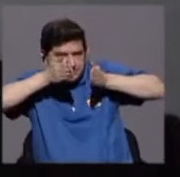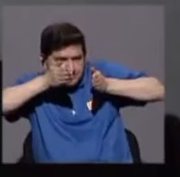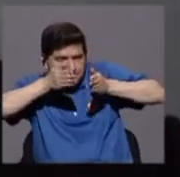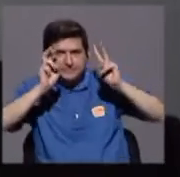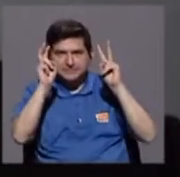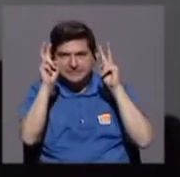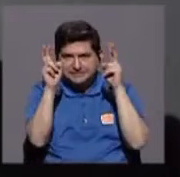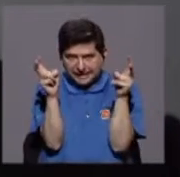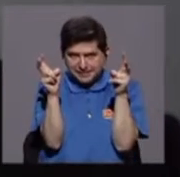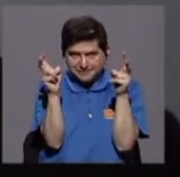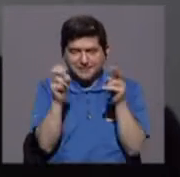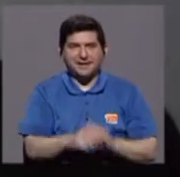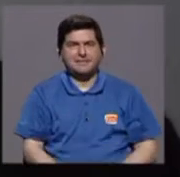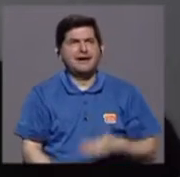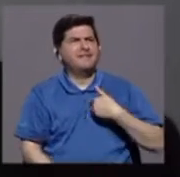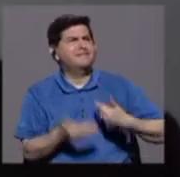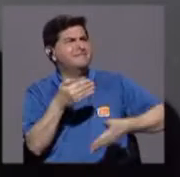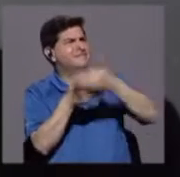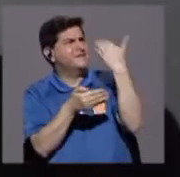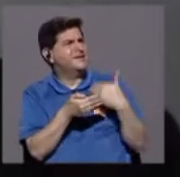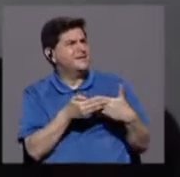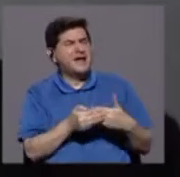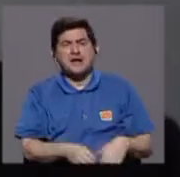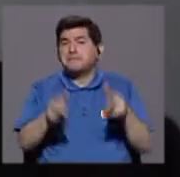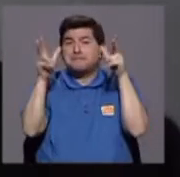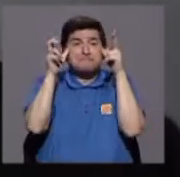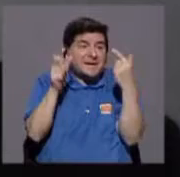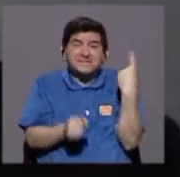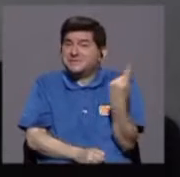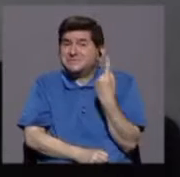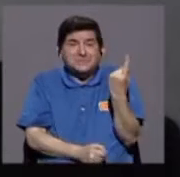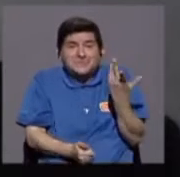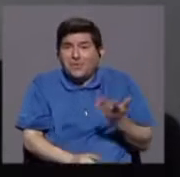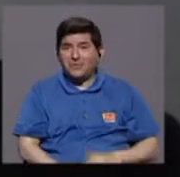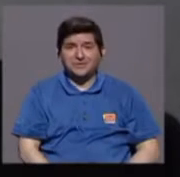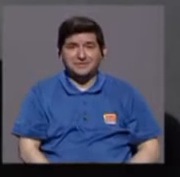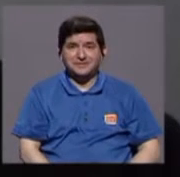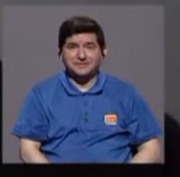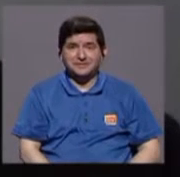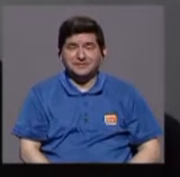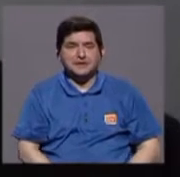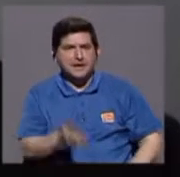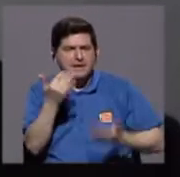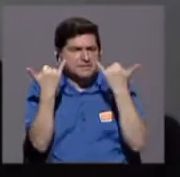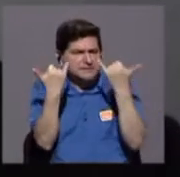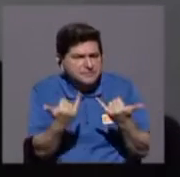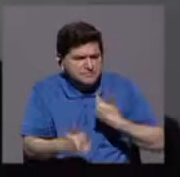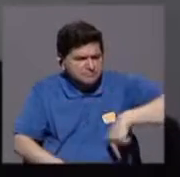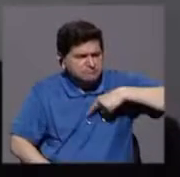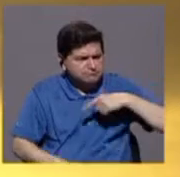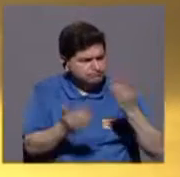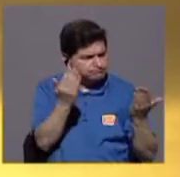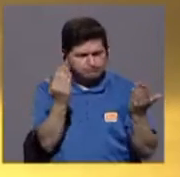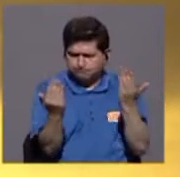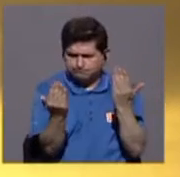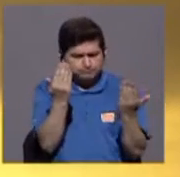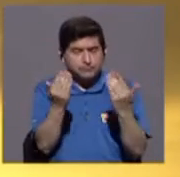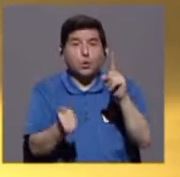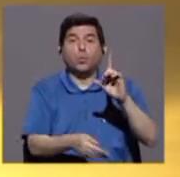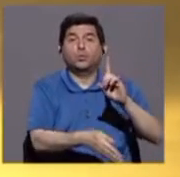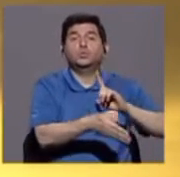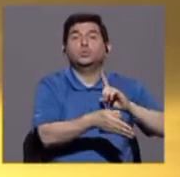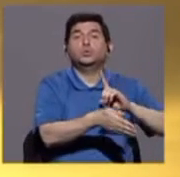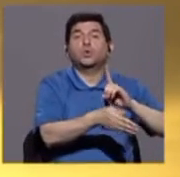un tema en el cual lo que teníamos era puras percepciones. Y un poco lo que hemos hecho es compararlo con el hecho de que un